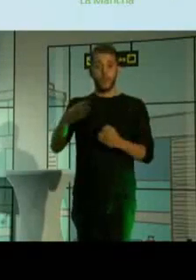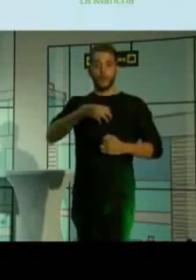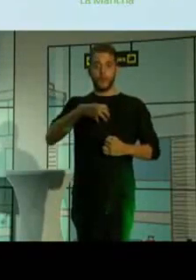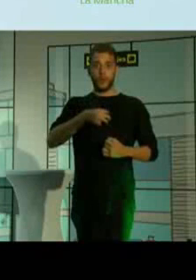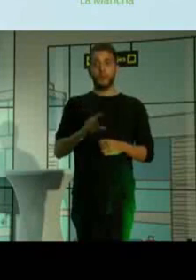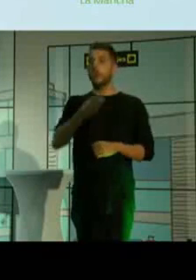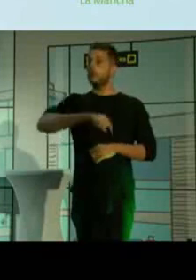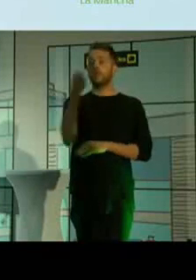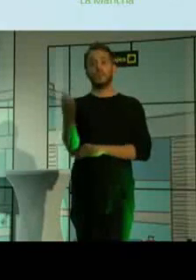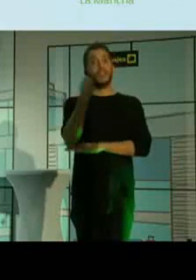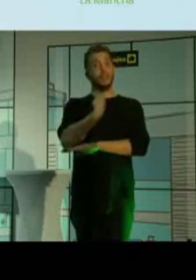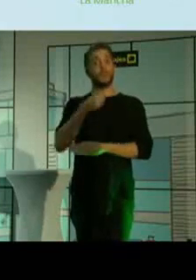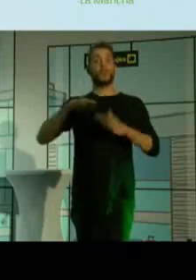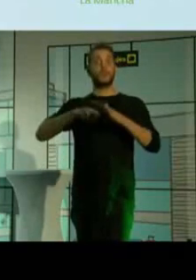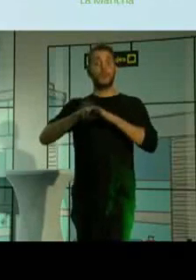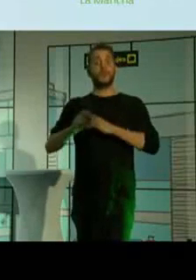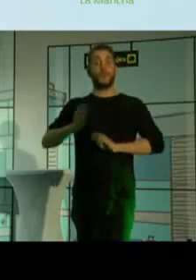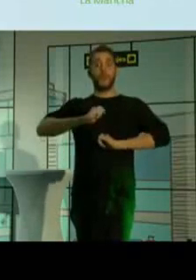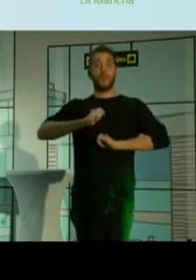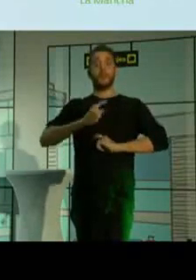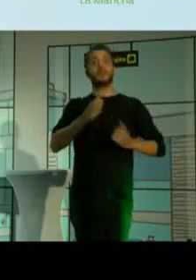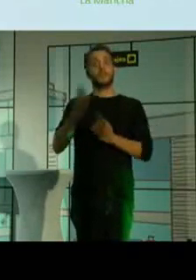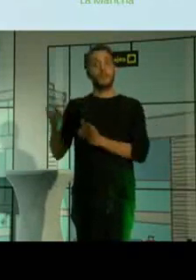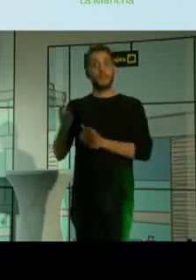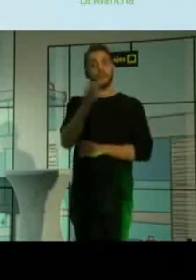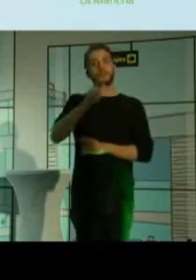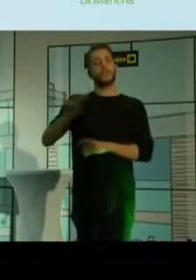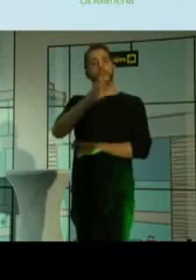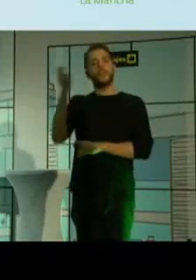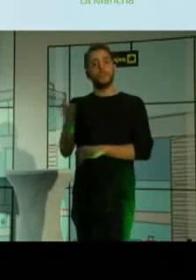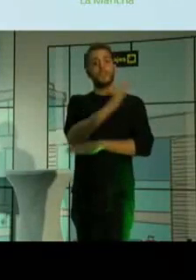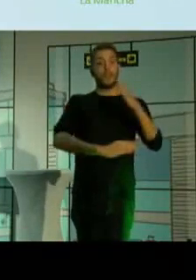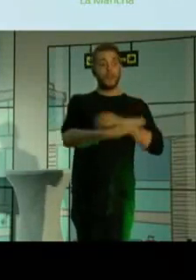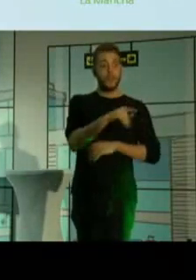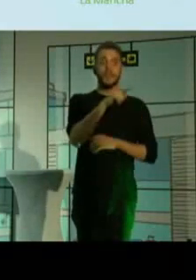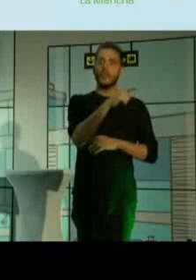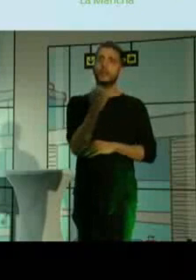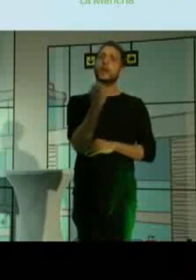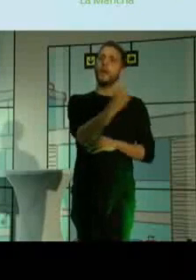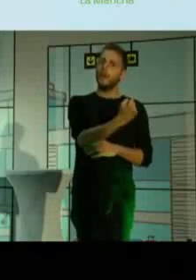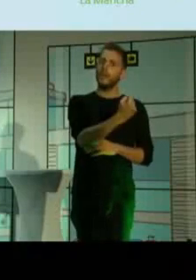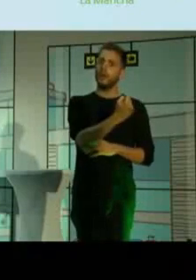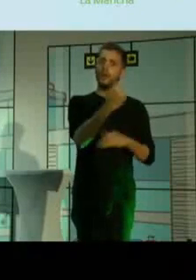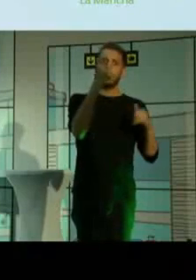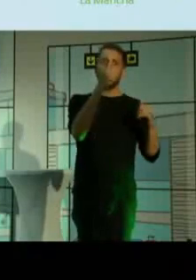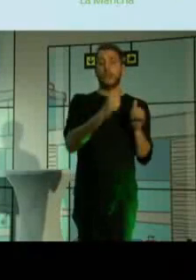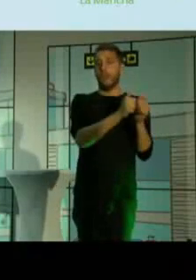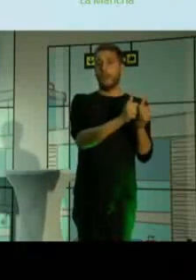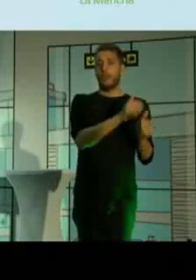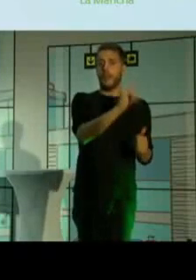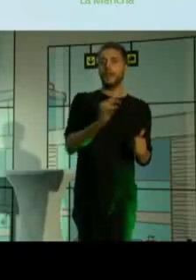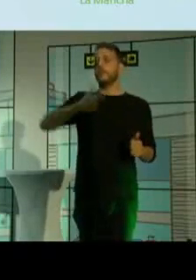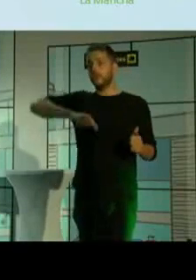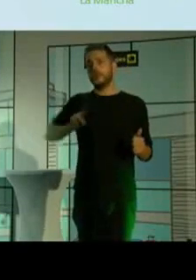apoyos y recursos otras personas con discapacidad tienen apoyos y asistentes nosotros también tenemos